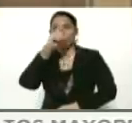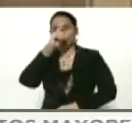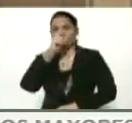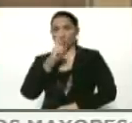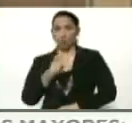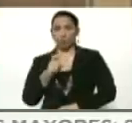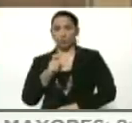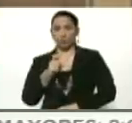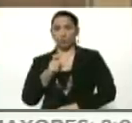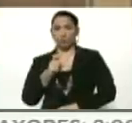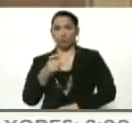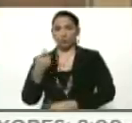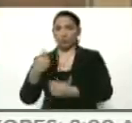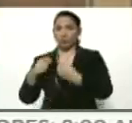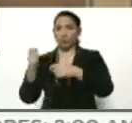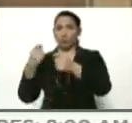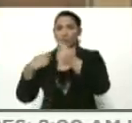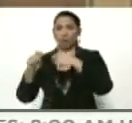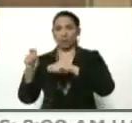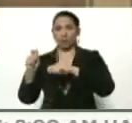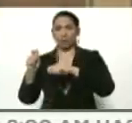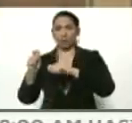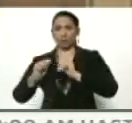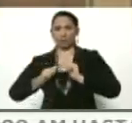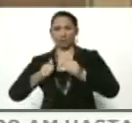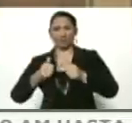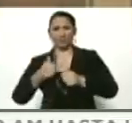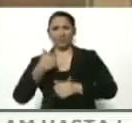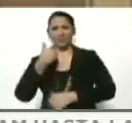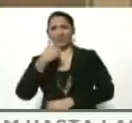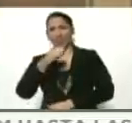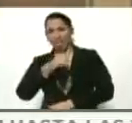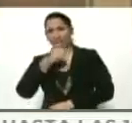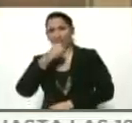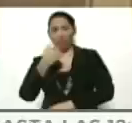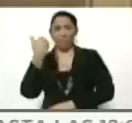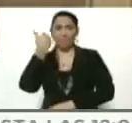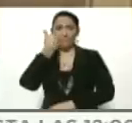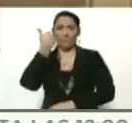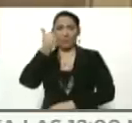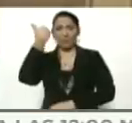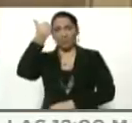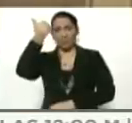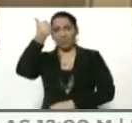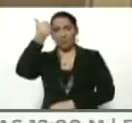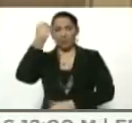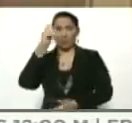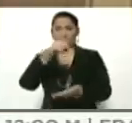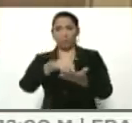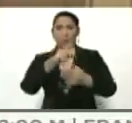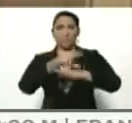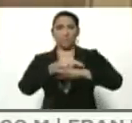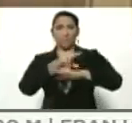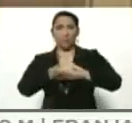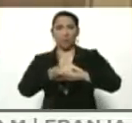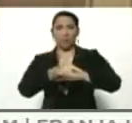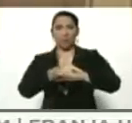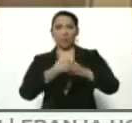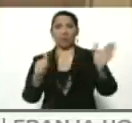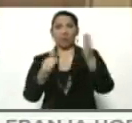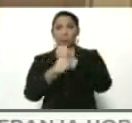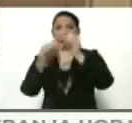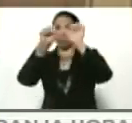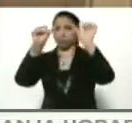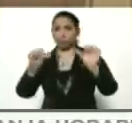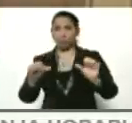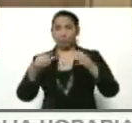edad, comerciante, inició síntomas de tos y fiebre, acude a la consulta e